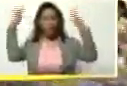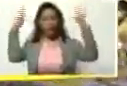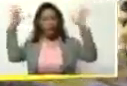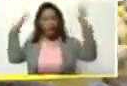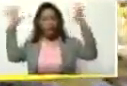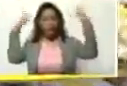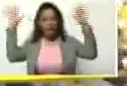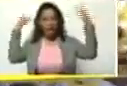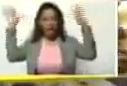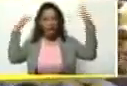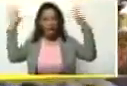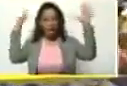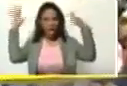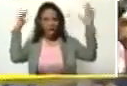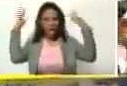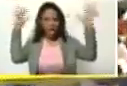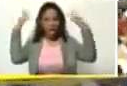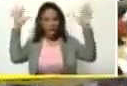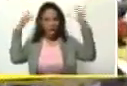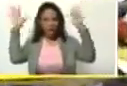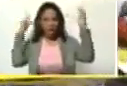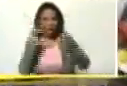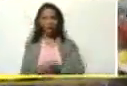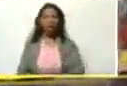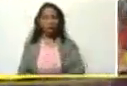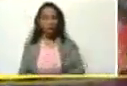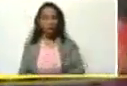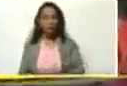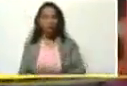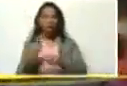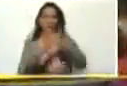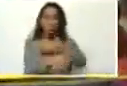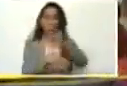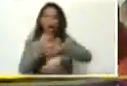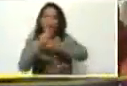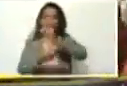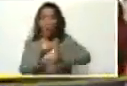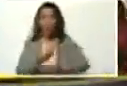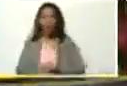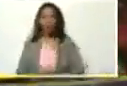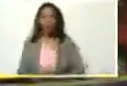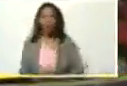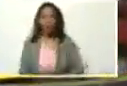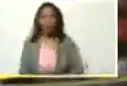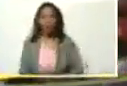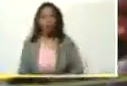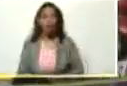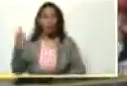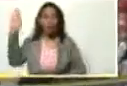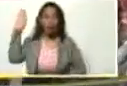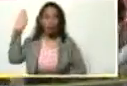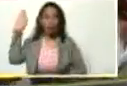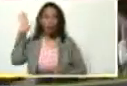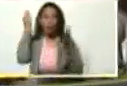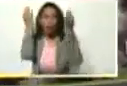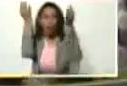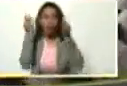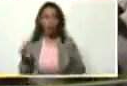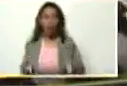Y vamos a proceder la juramentación